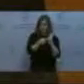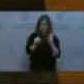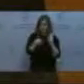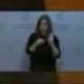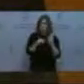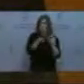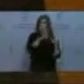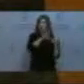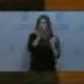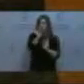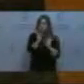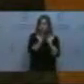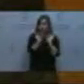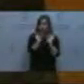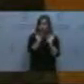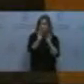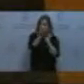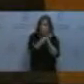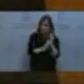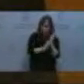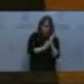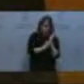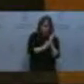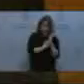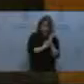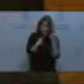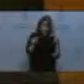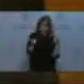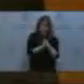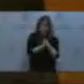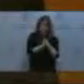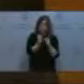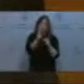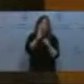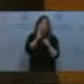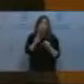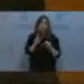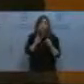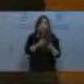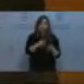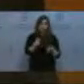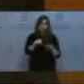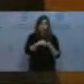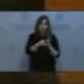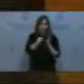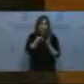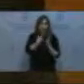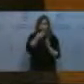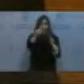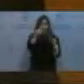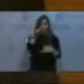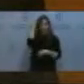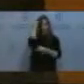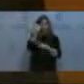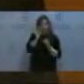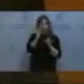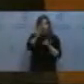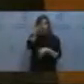un 10% de la basura en 2 años, como usted o como dice el plan? O sea, ¿usted cree que eso va a ser una